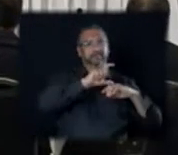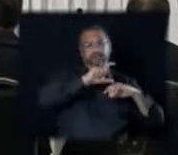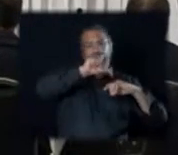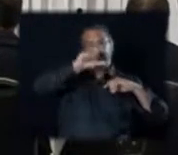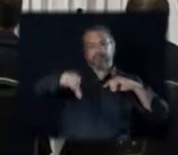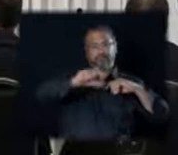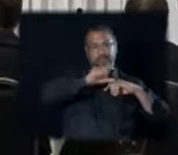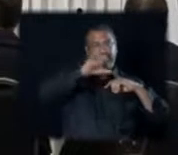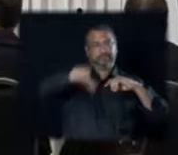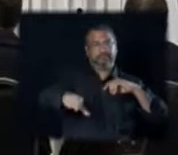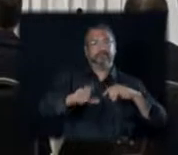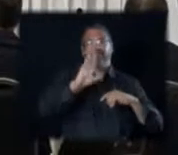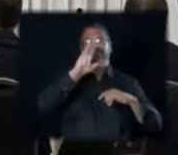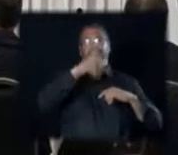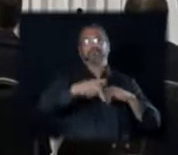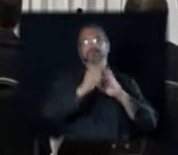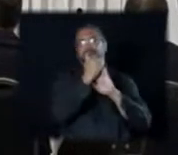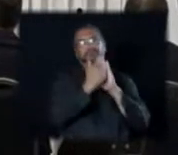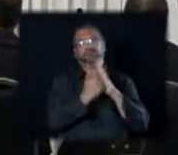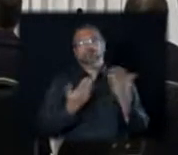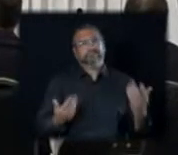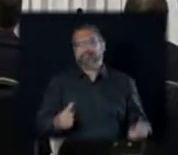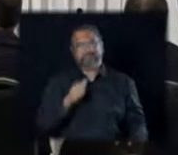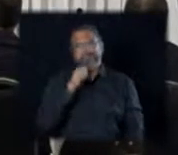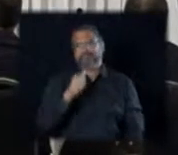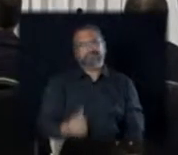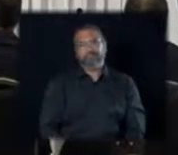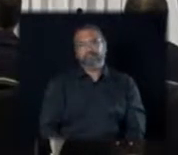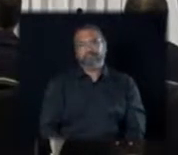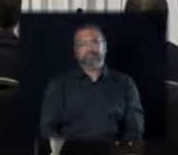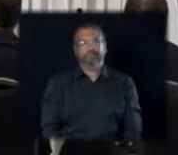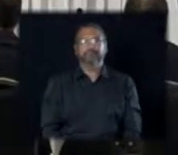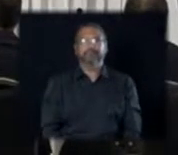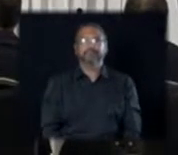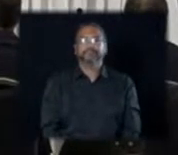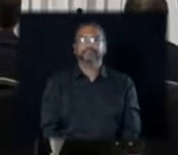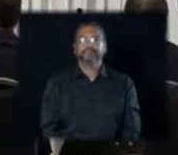custodia del Departamento de Hacienda, no tenemos cuentas de inversión.